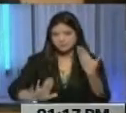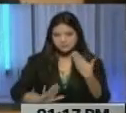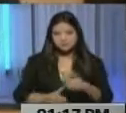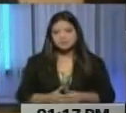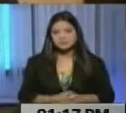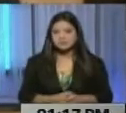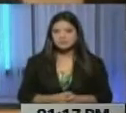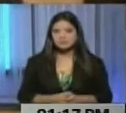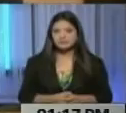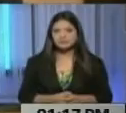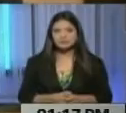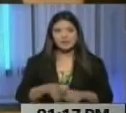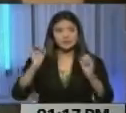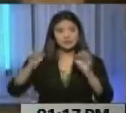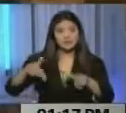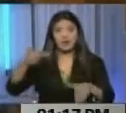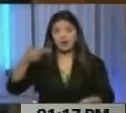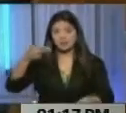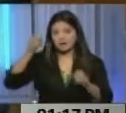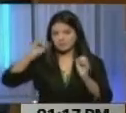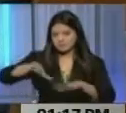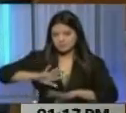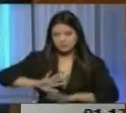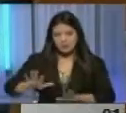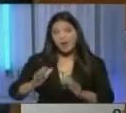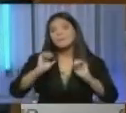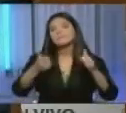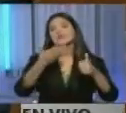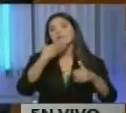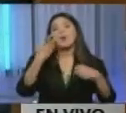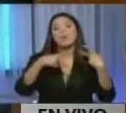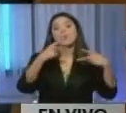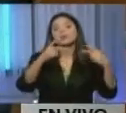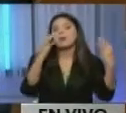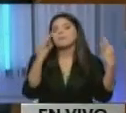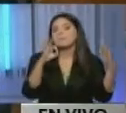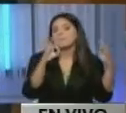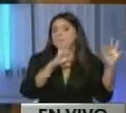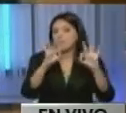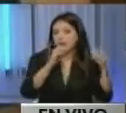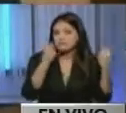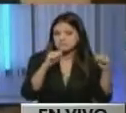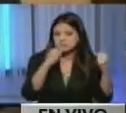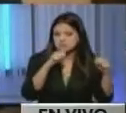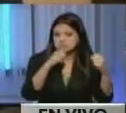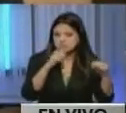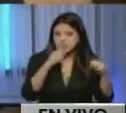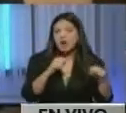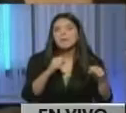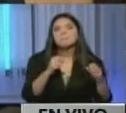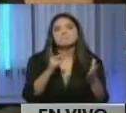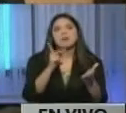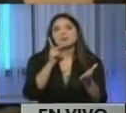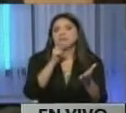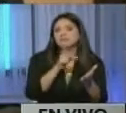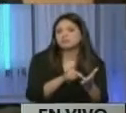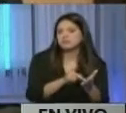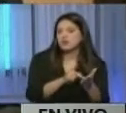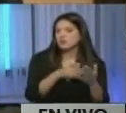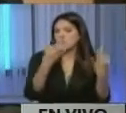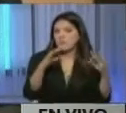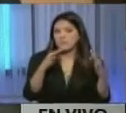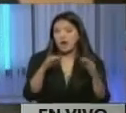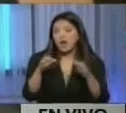la dejación de las armas e iniciar el proceso de preparación para la reincorporación a la vida civil de las estructuras de la